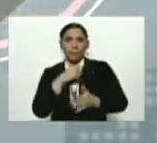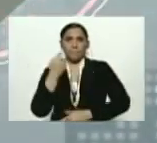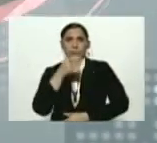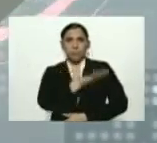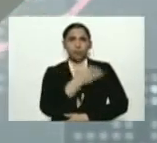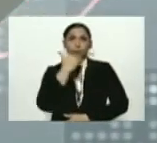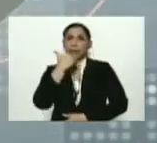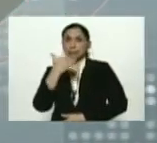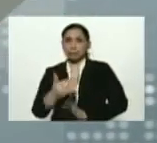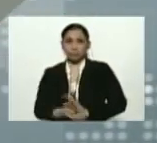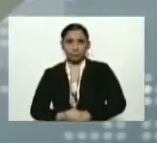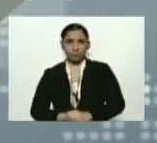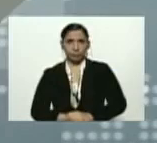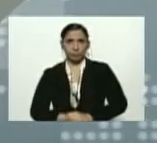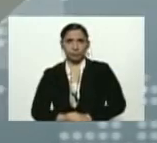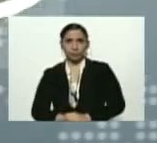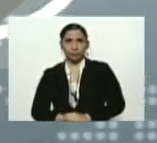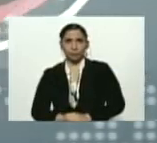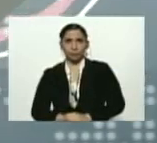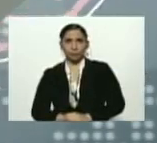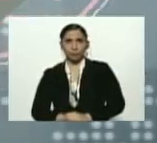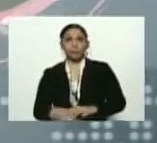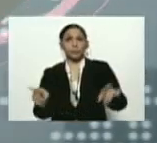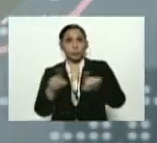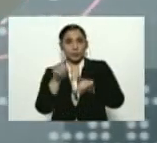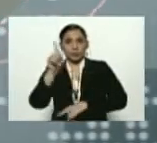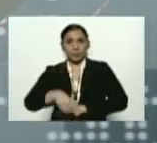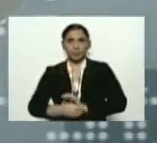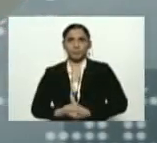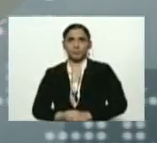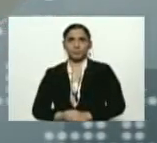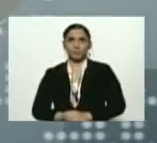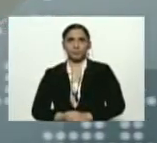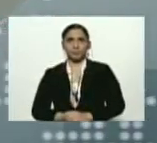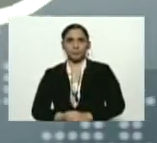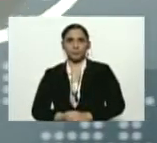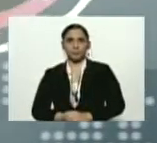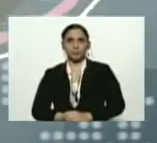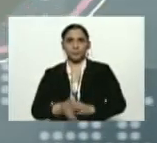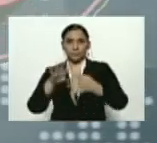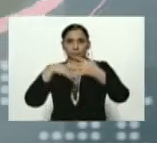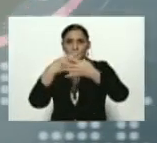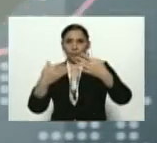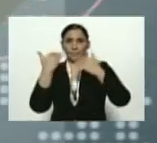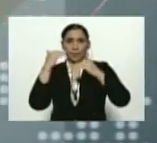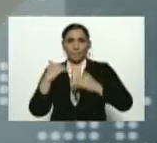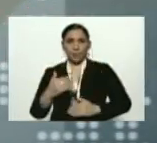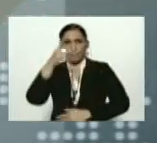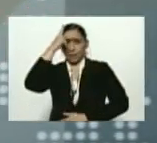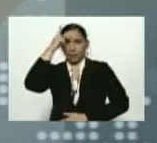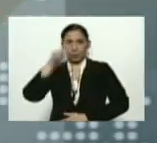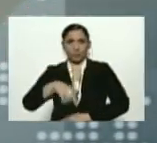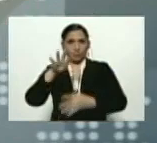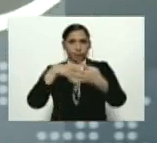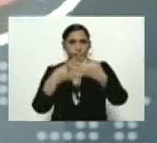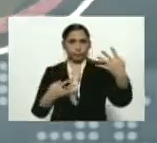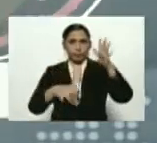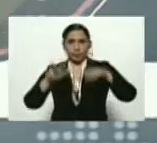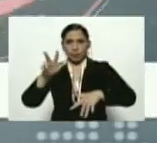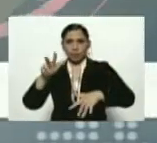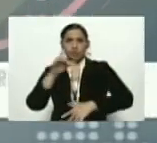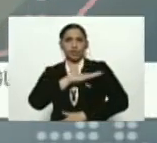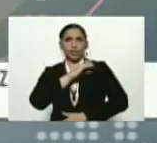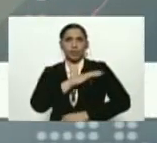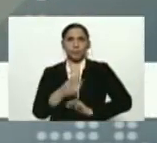a los 40.000 fallecidos. Igualmente, en el puesto número 8 está Perú, en el puesto número 13 está